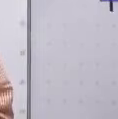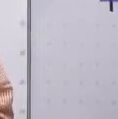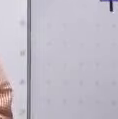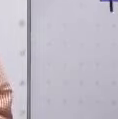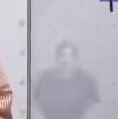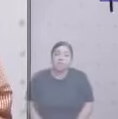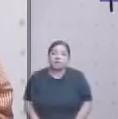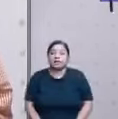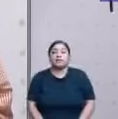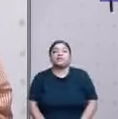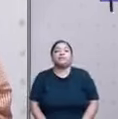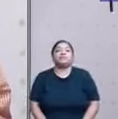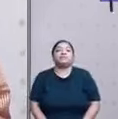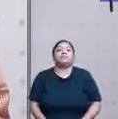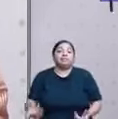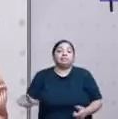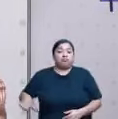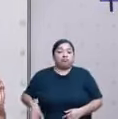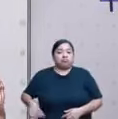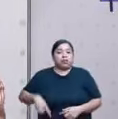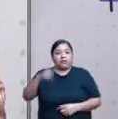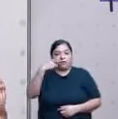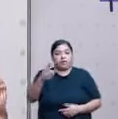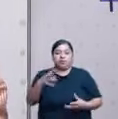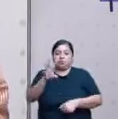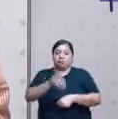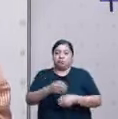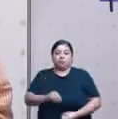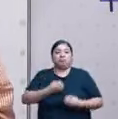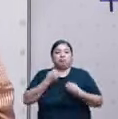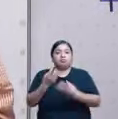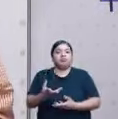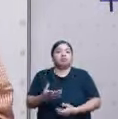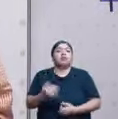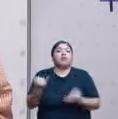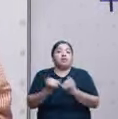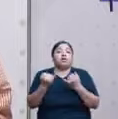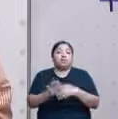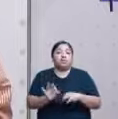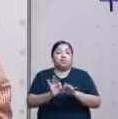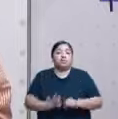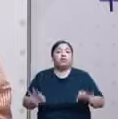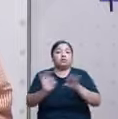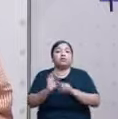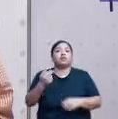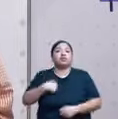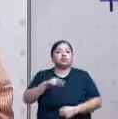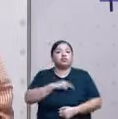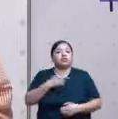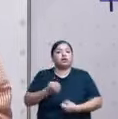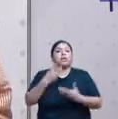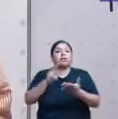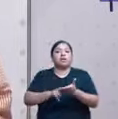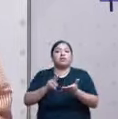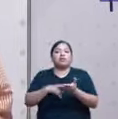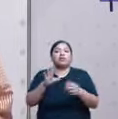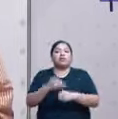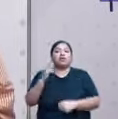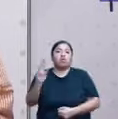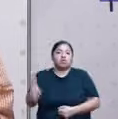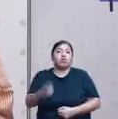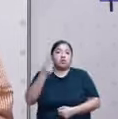será un gobierno facilitador. También es importante, vuelvo a reiterar, que le demos ese valor, porque muchos jóvenes de estas